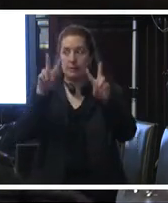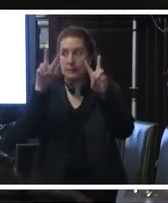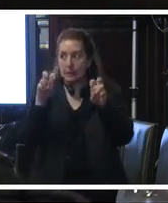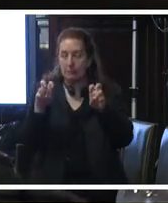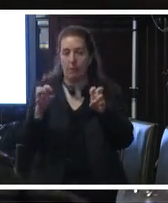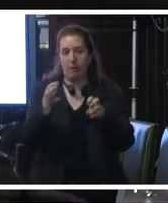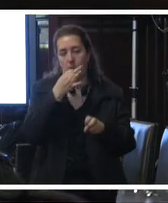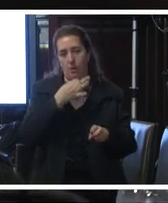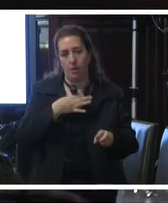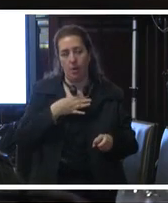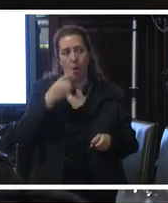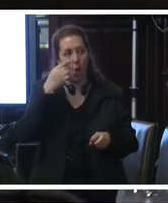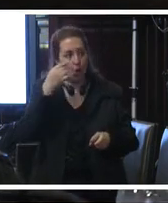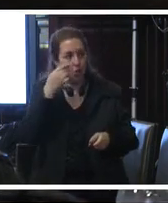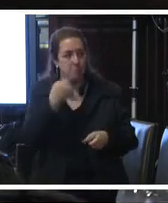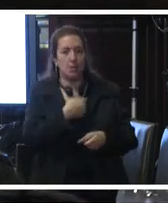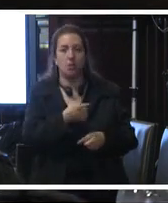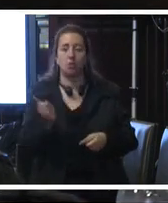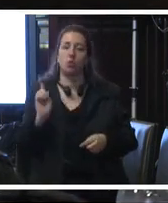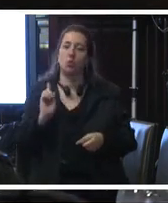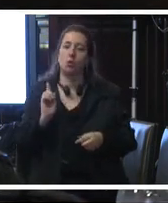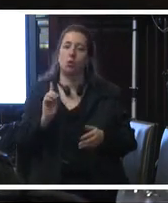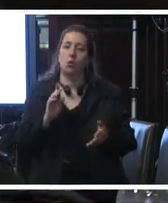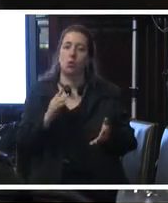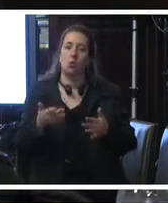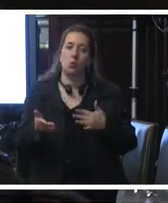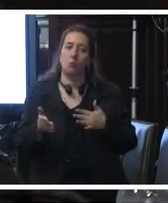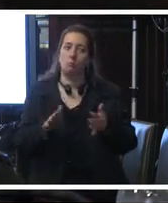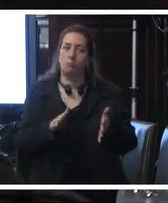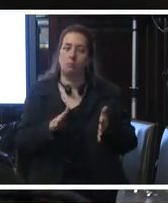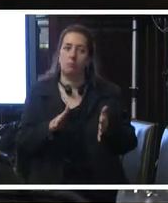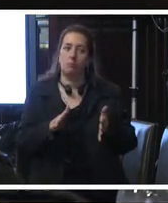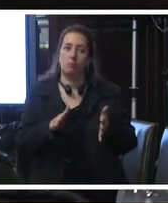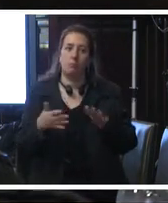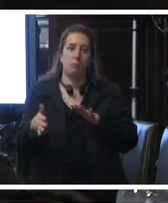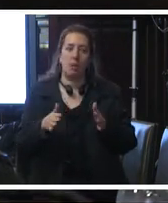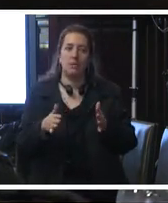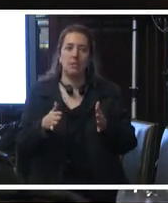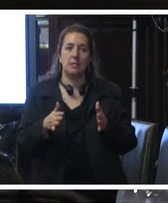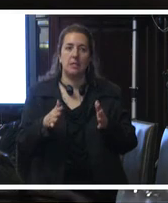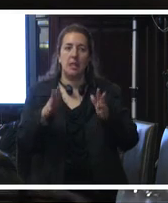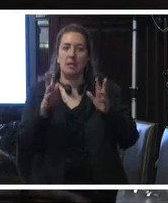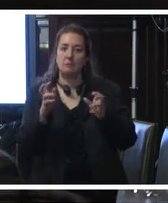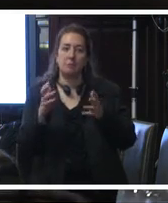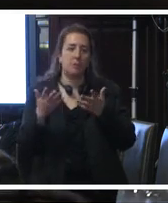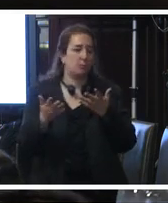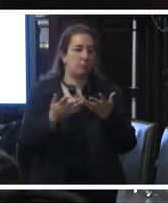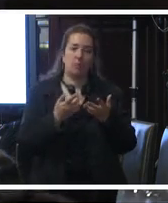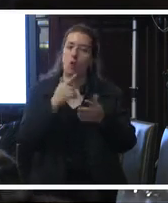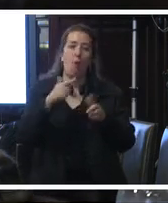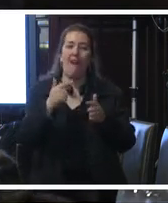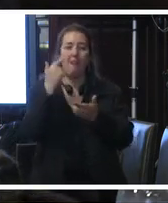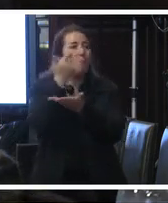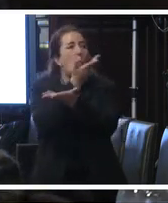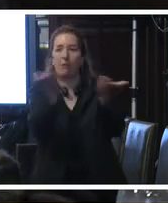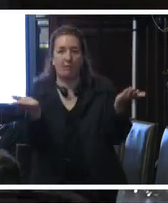traído a conocimiento carecen en muchos aspectos de la visibilidad que merecen.